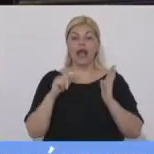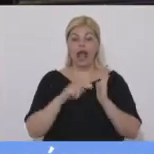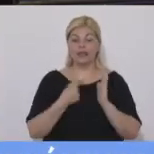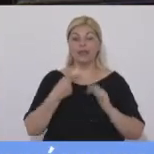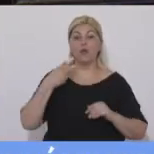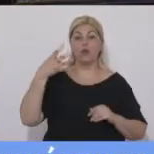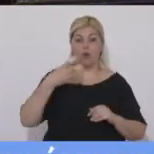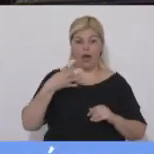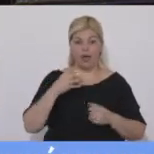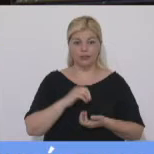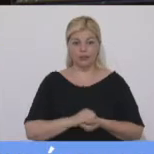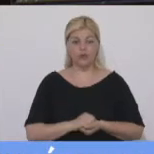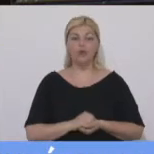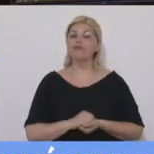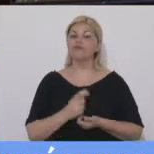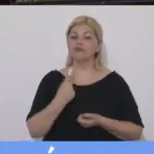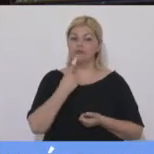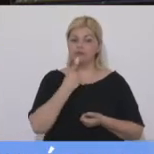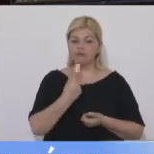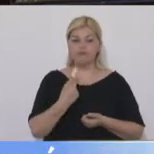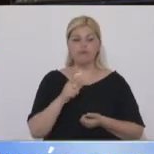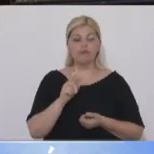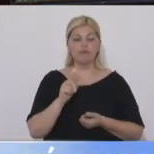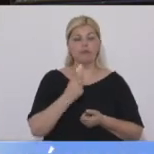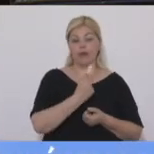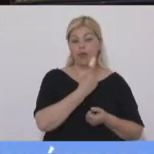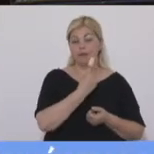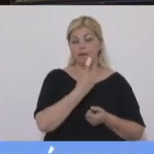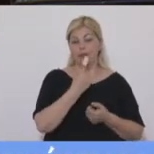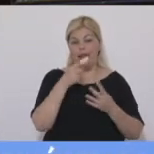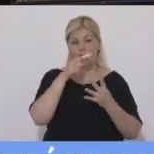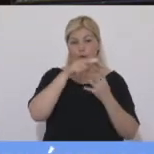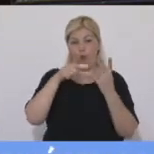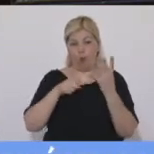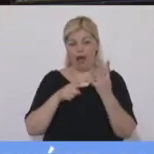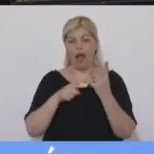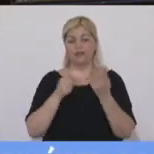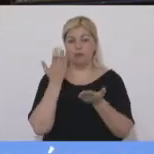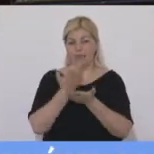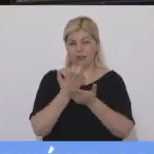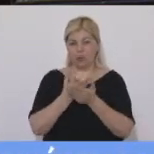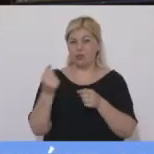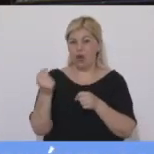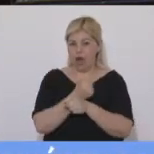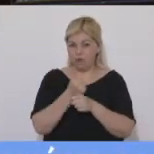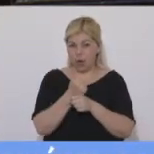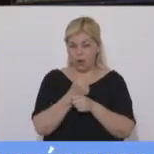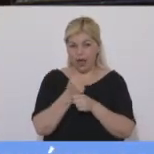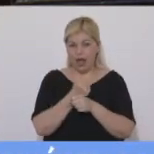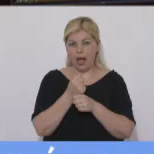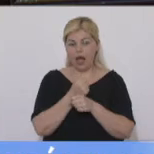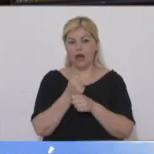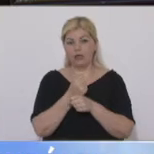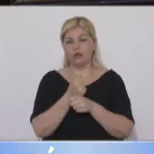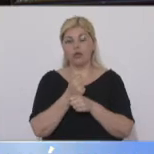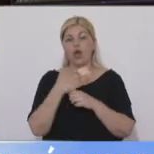4. Dispóngase a asignar para cada uno de los 4 ejercicios presupuestarios que se aprueben con posterioridad a la sanción